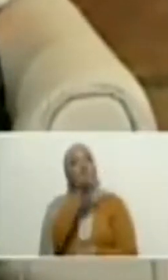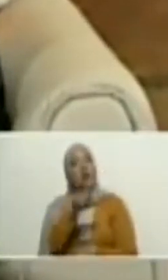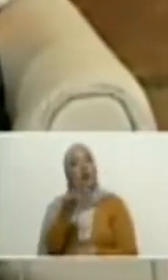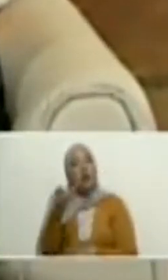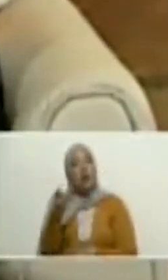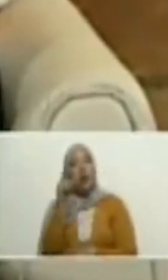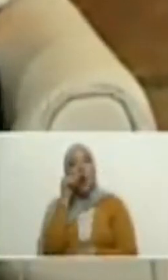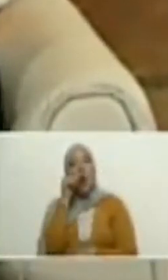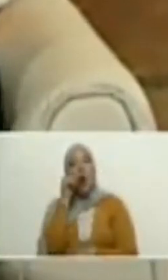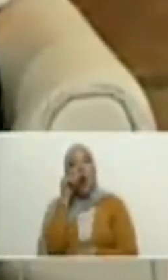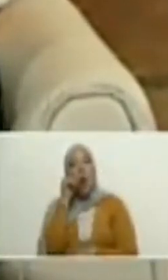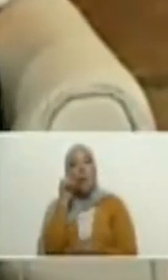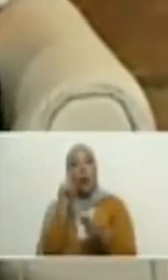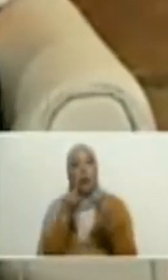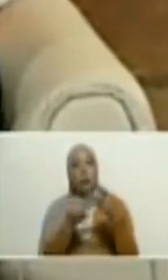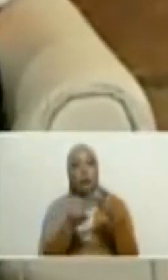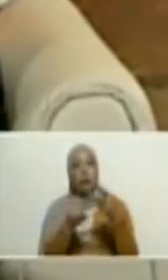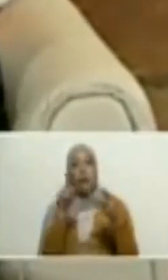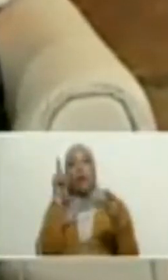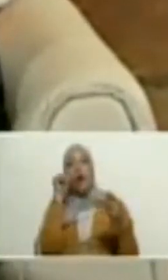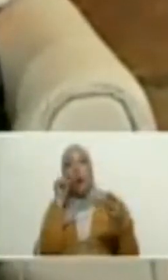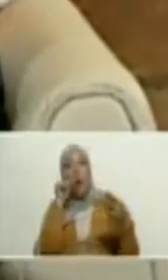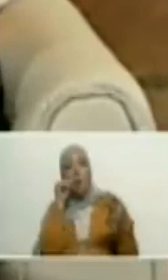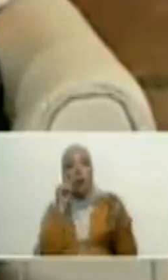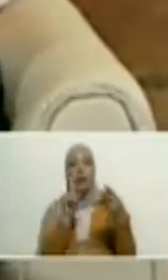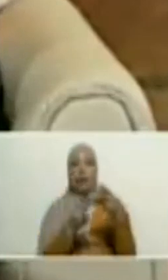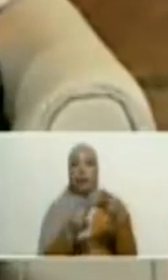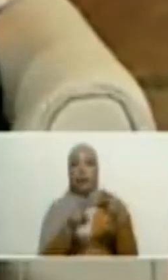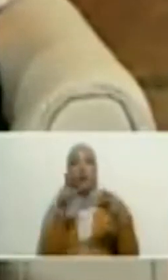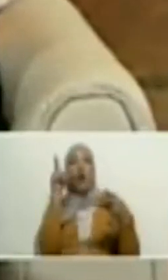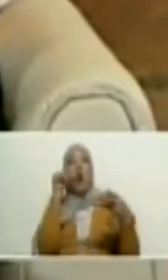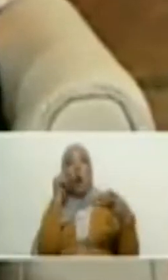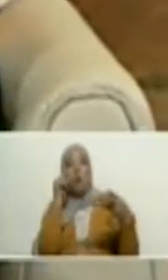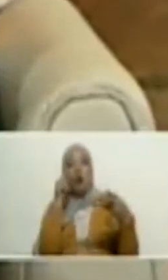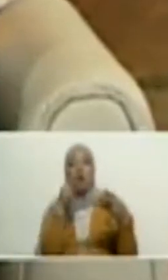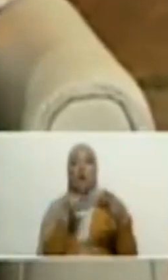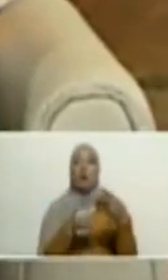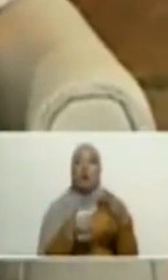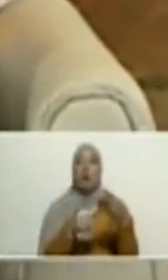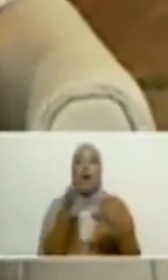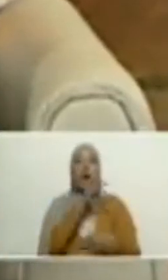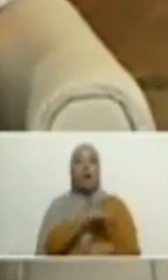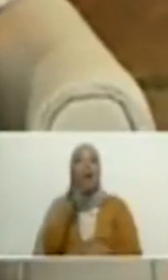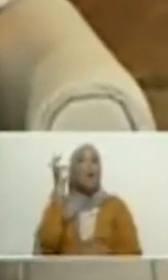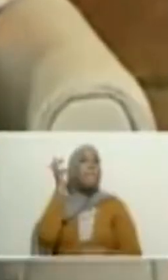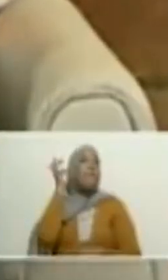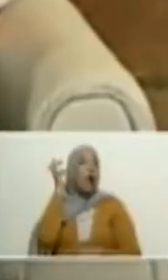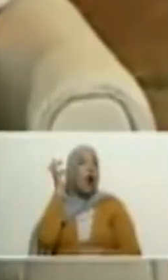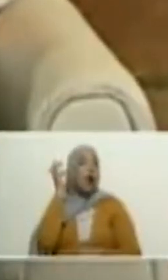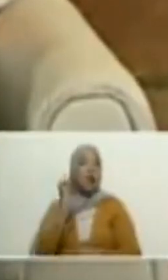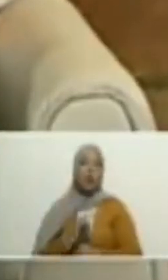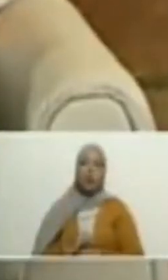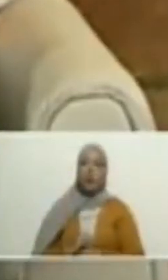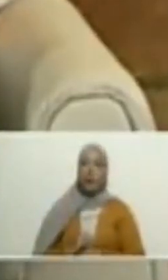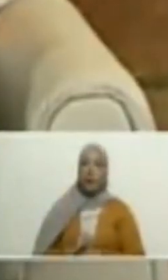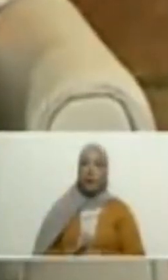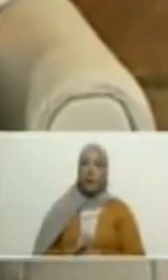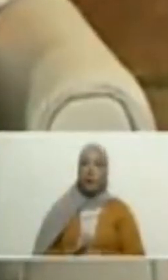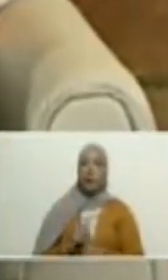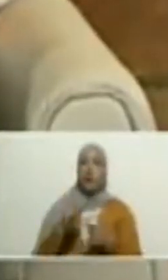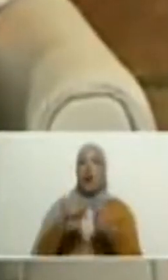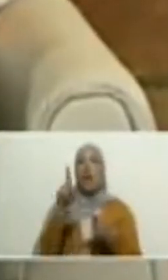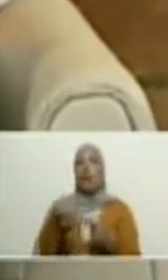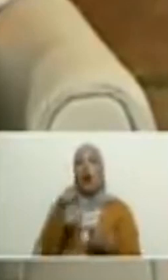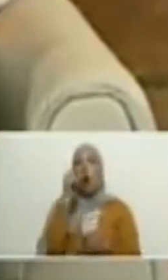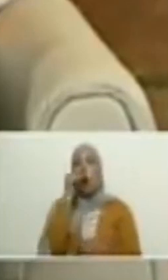señor Roberto Enríquez, el señor Stalin González, el señor Tomás Guanipa, la señora Mariela Magallanes, el señor Luis